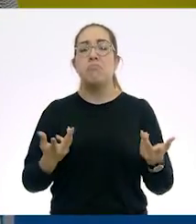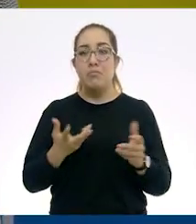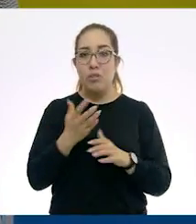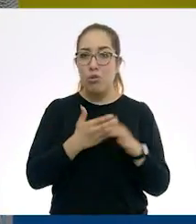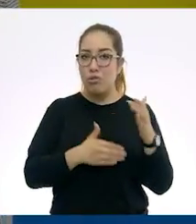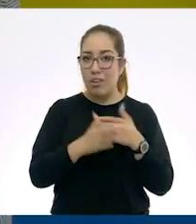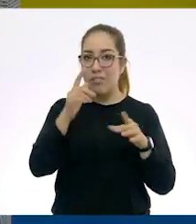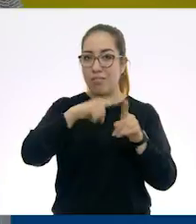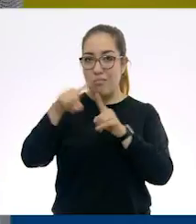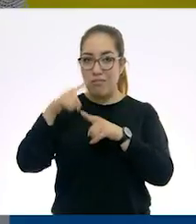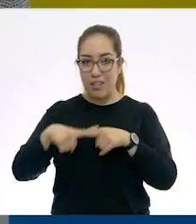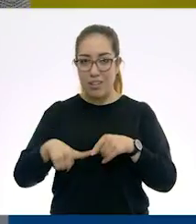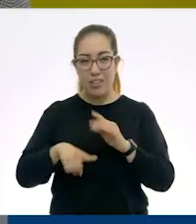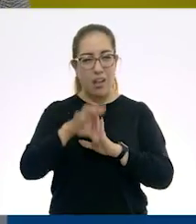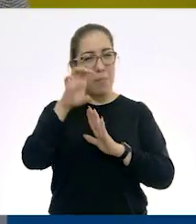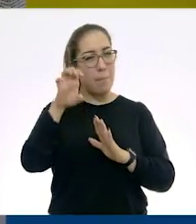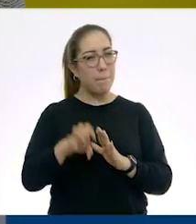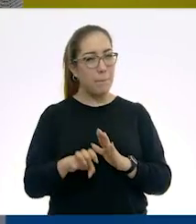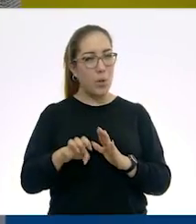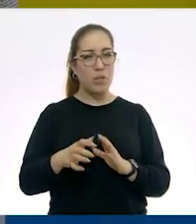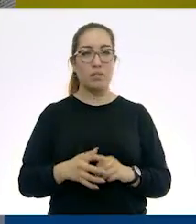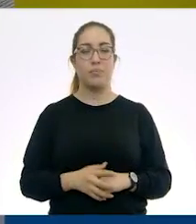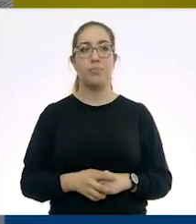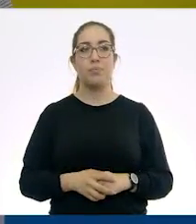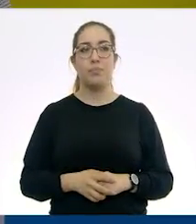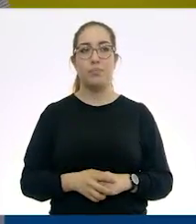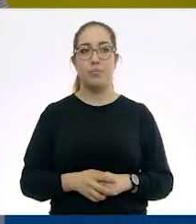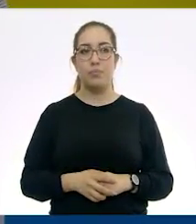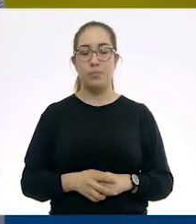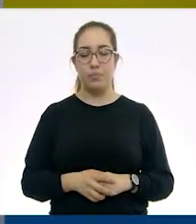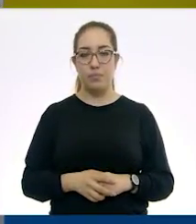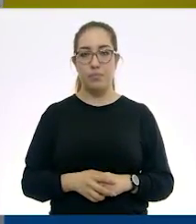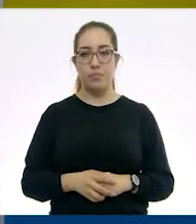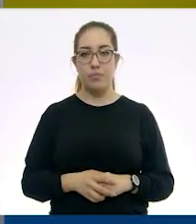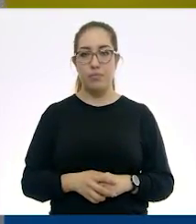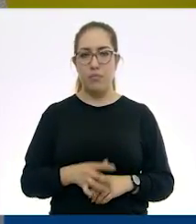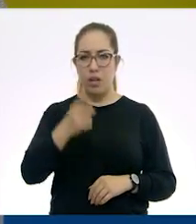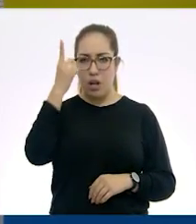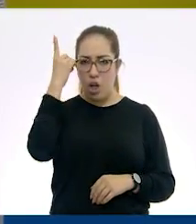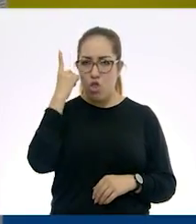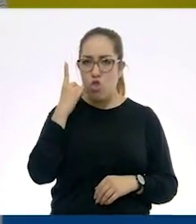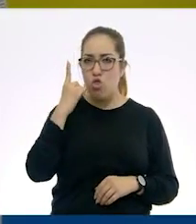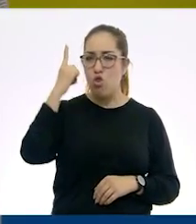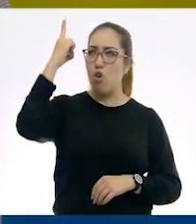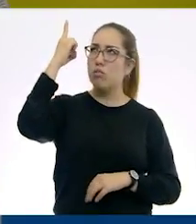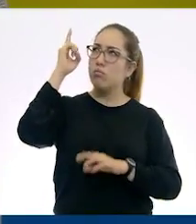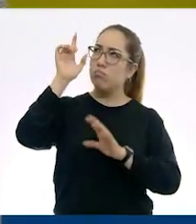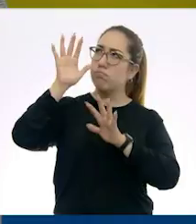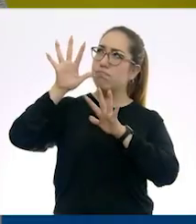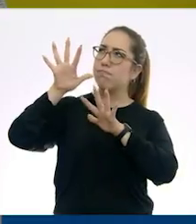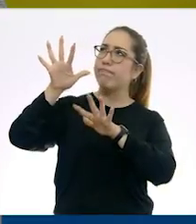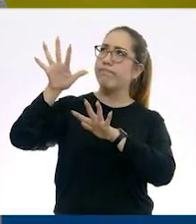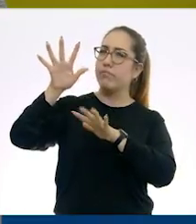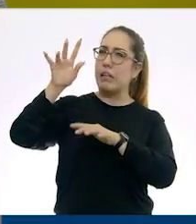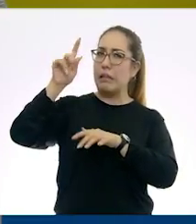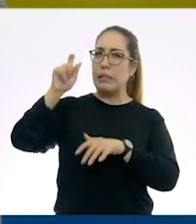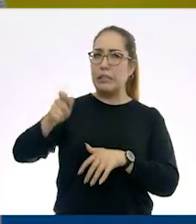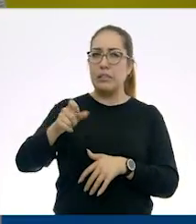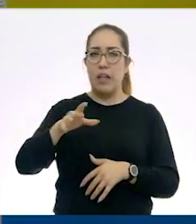ejemplo, pensar en un dios o a lo mejor poder